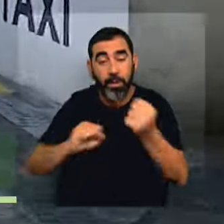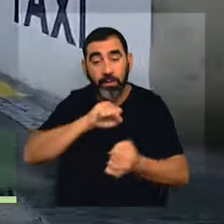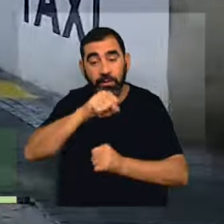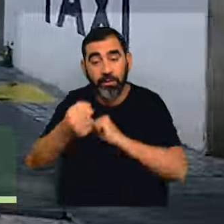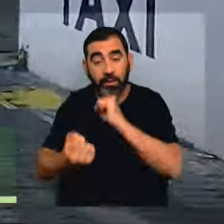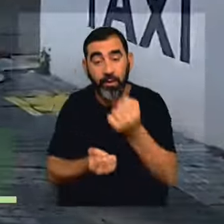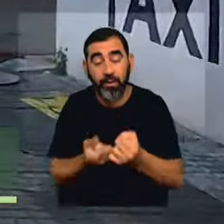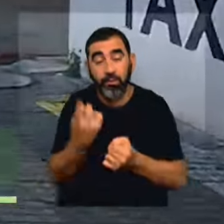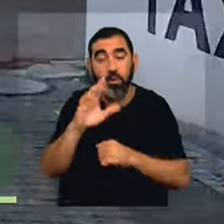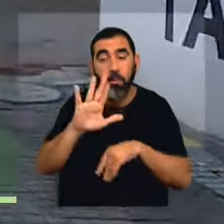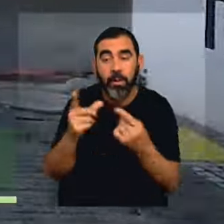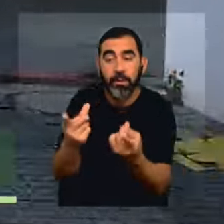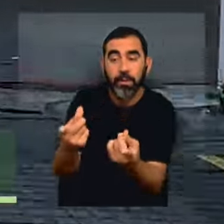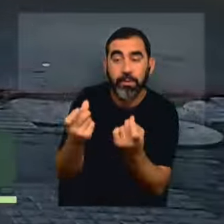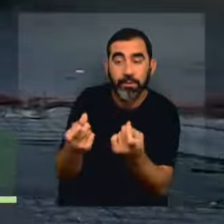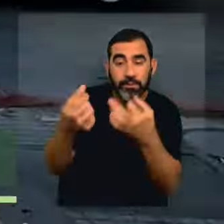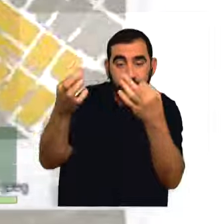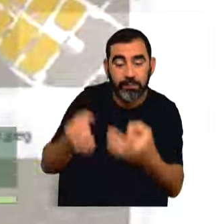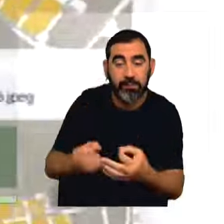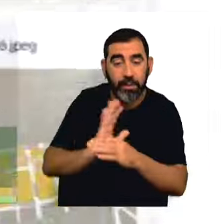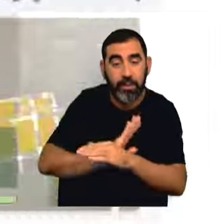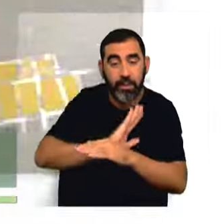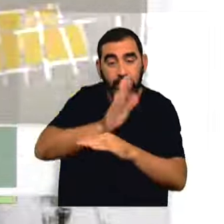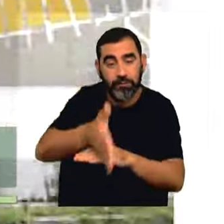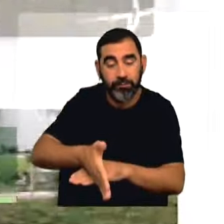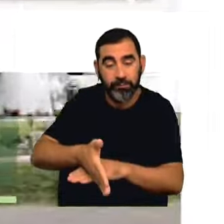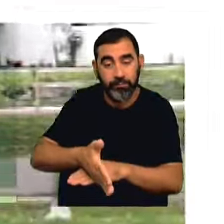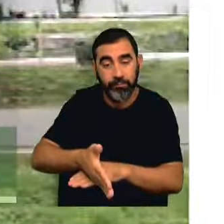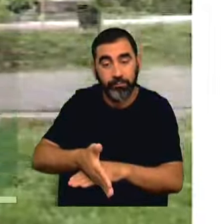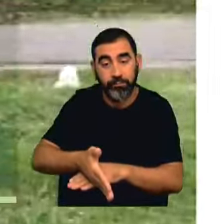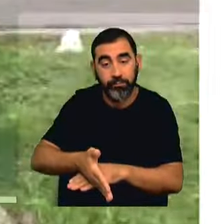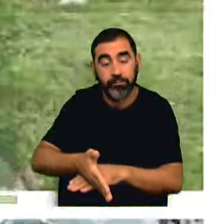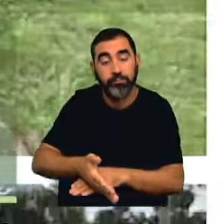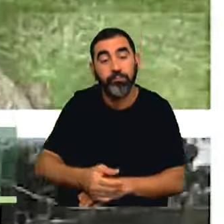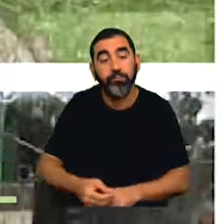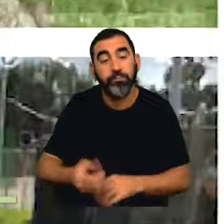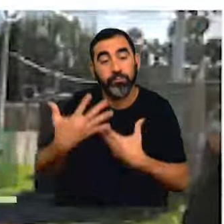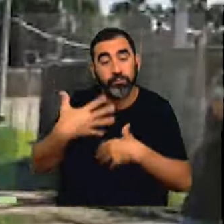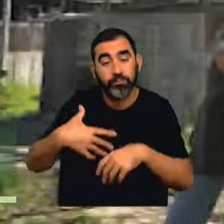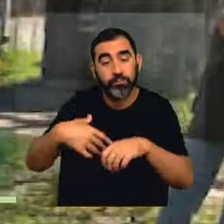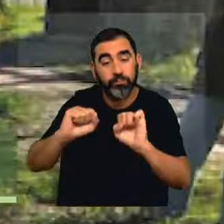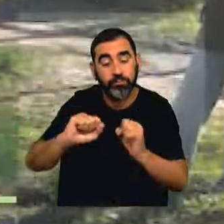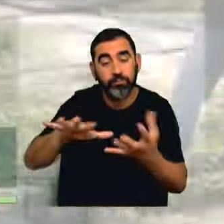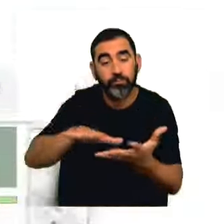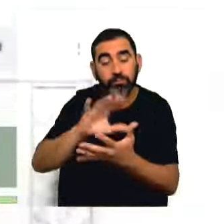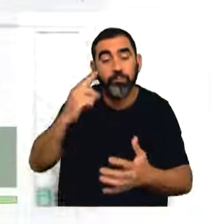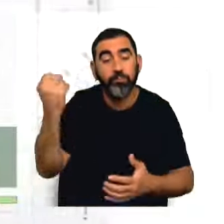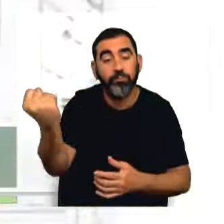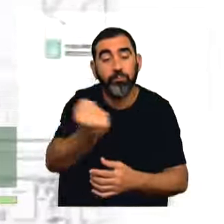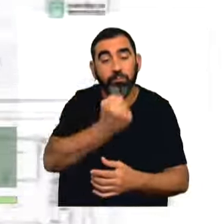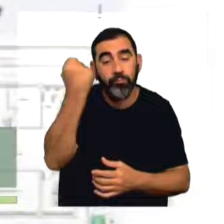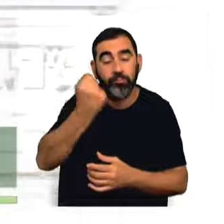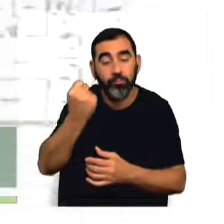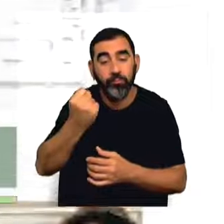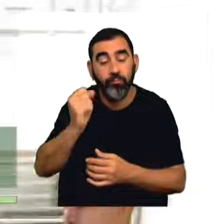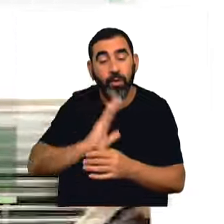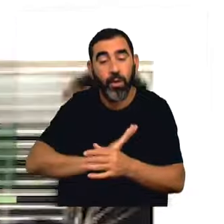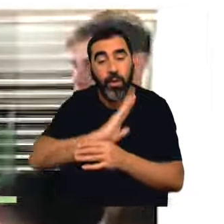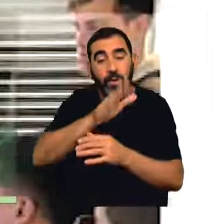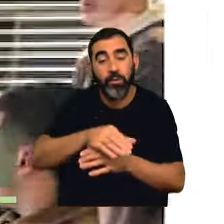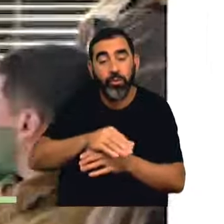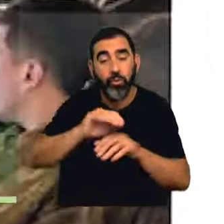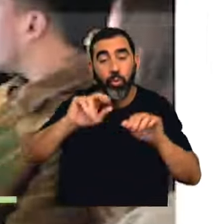y por tanto donde más necesaria es la accesibilidad sobre esta base se identificaron como áreas prioritarias a relevar el acceso a las